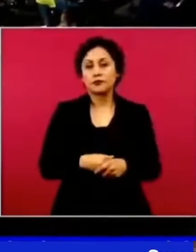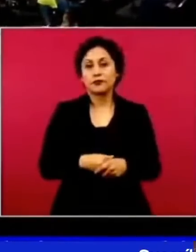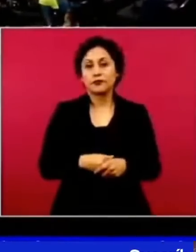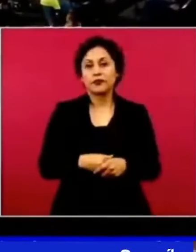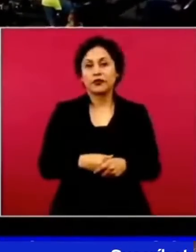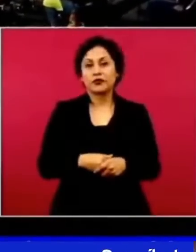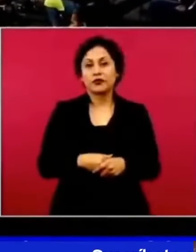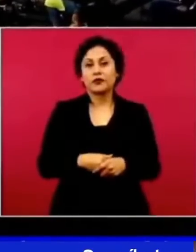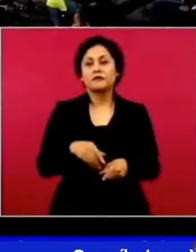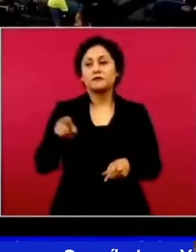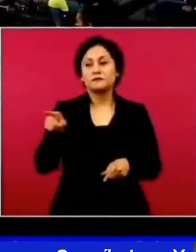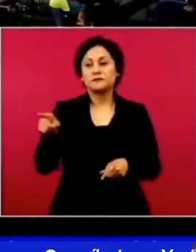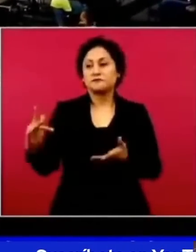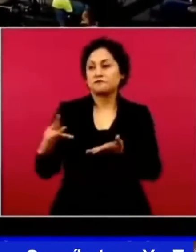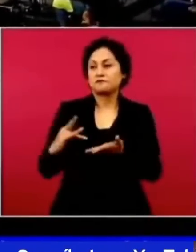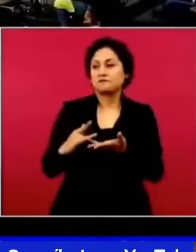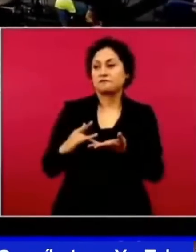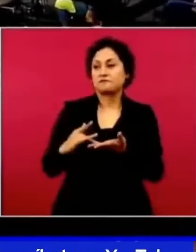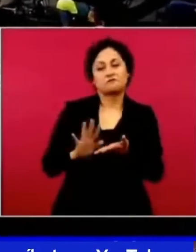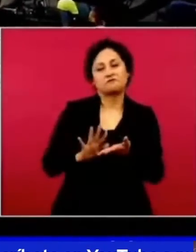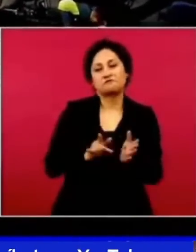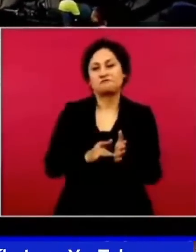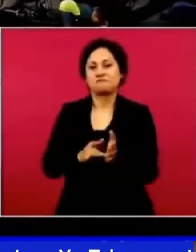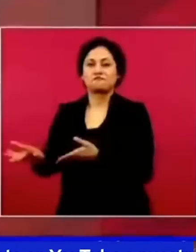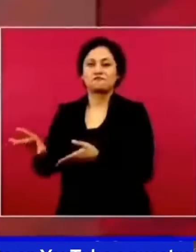apoyar a Krill